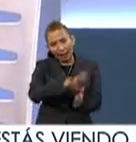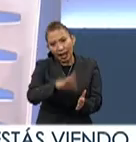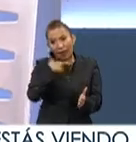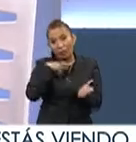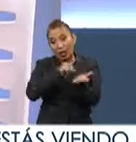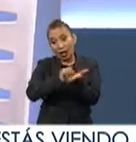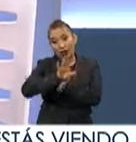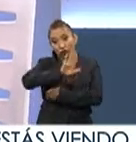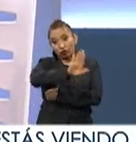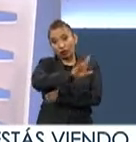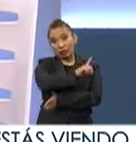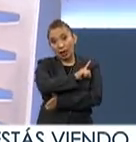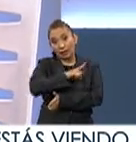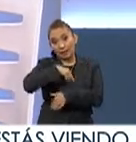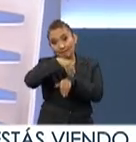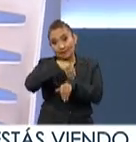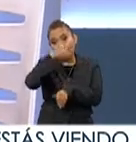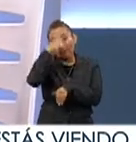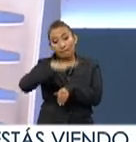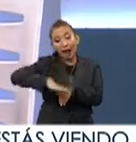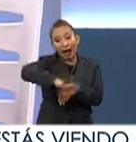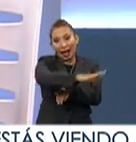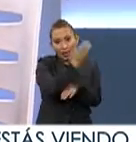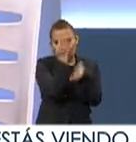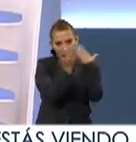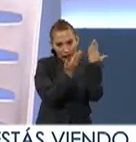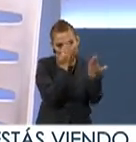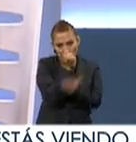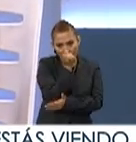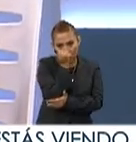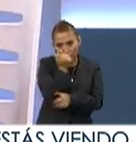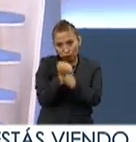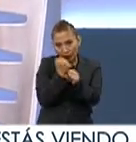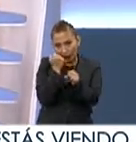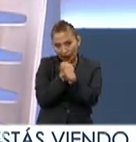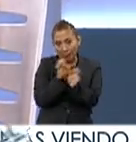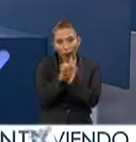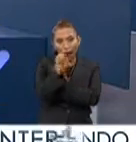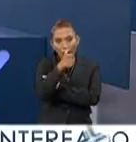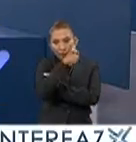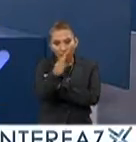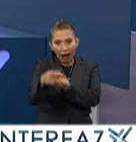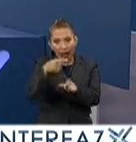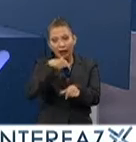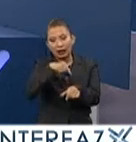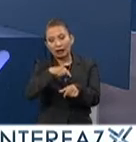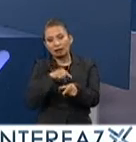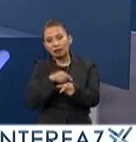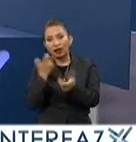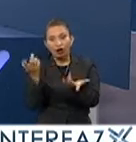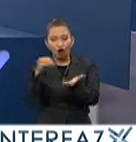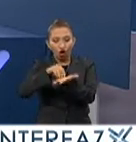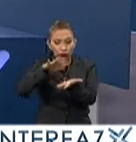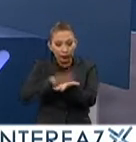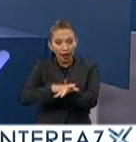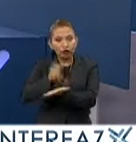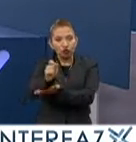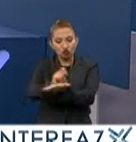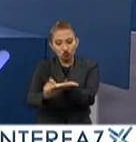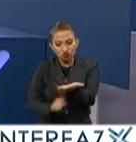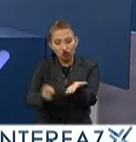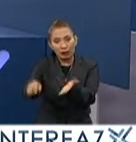ciertos derechos que se deben de cumplir para los estudiantes practicantes. Como por ejemplo el salario, el tiempo. Salario, un contrato